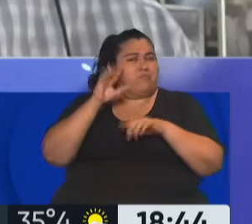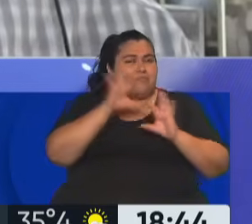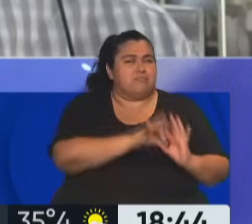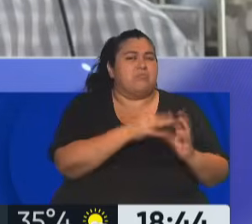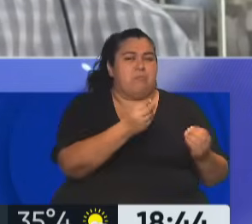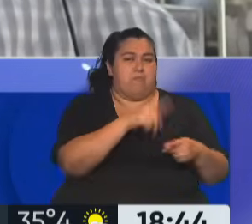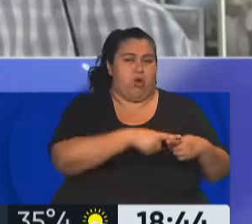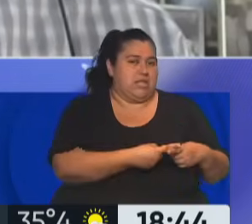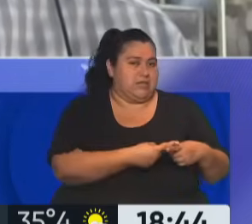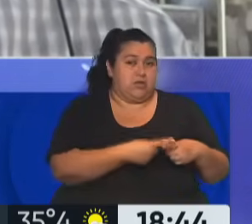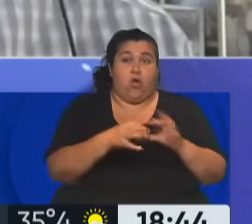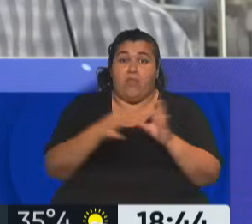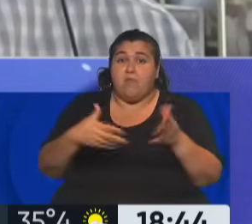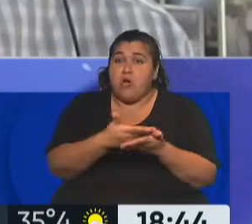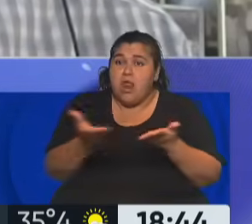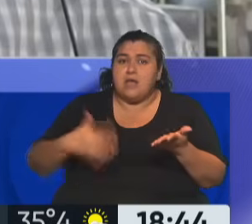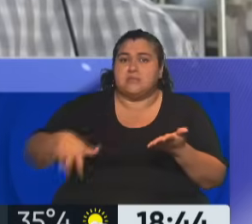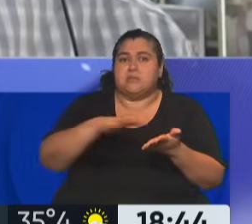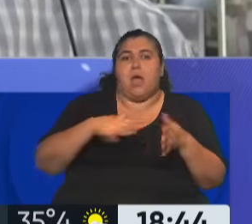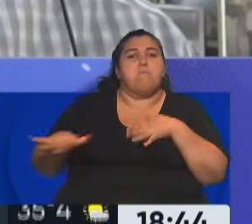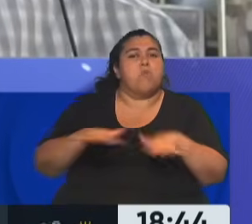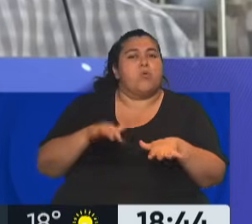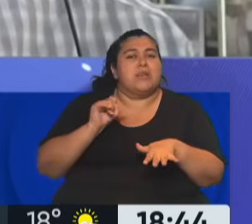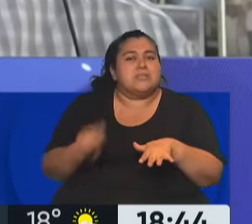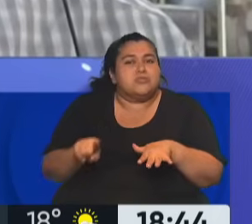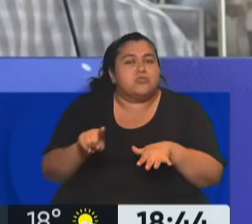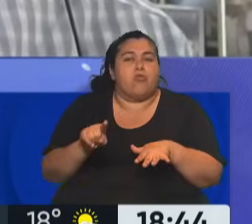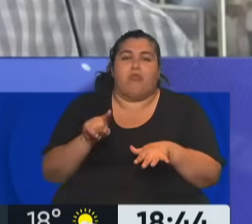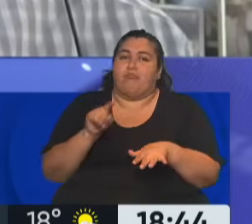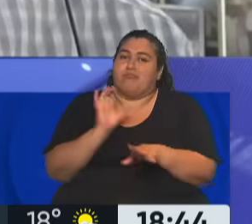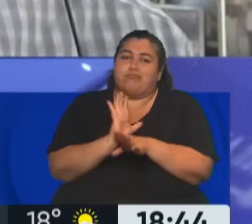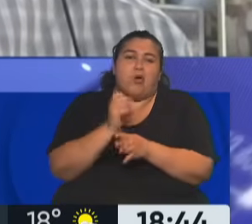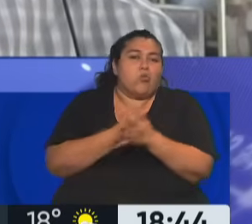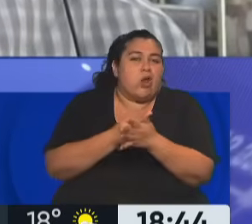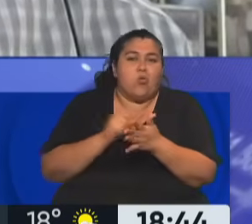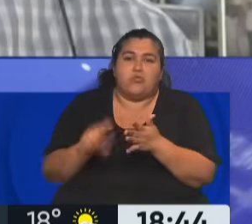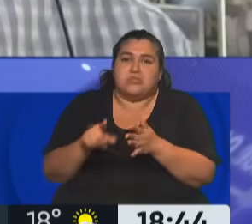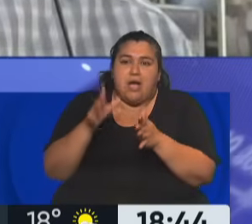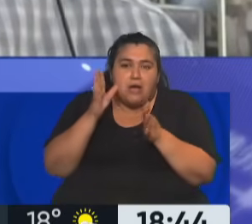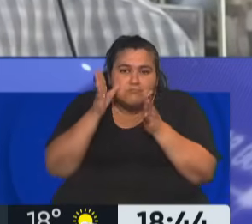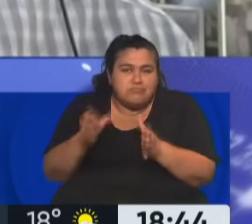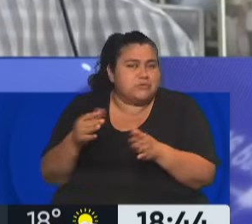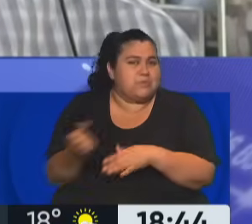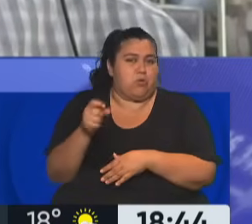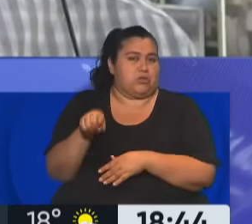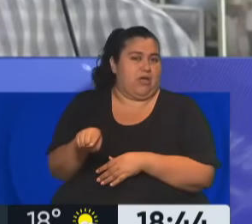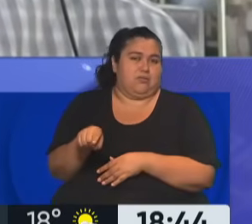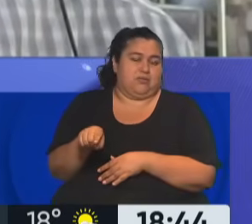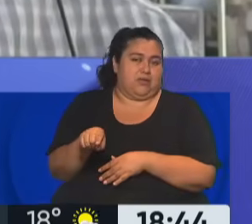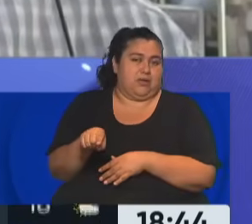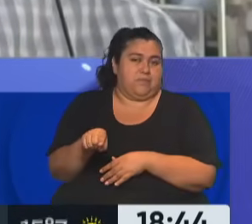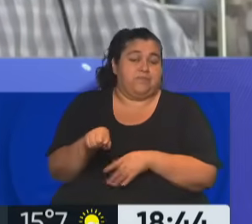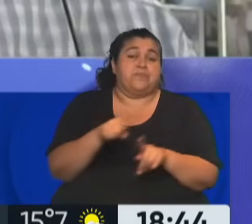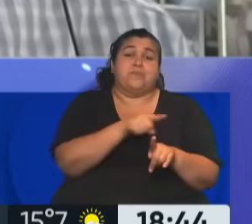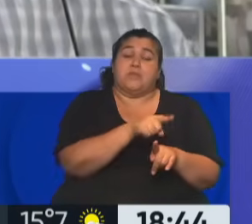democracia la claro. movilización social es un aspecto y un factor Mm, importante. Entonces él habla de